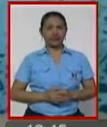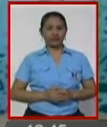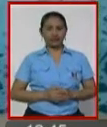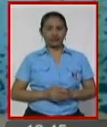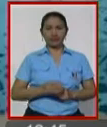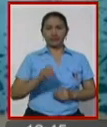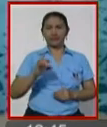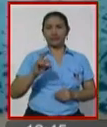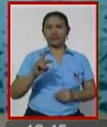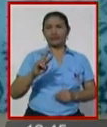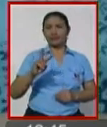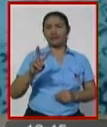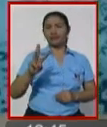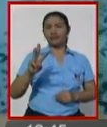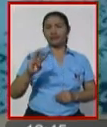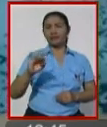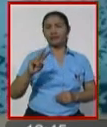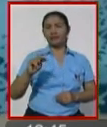Erwin,